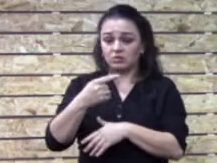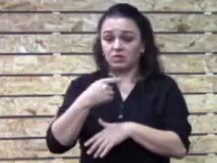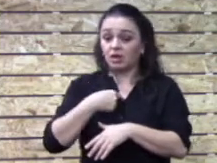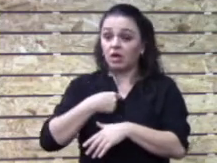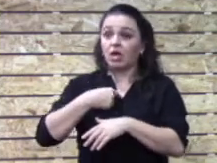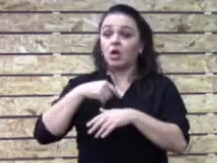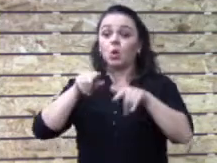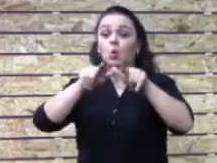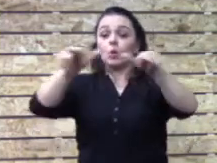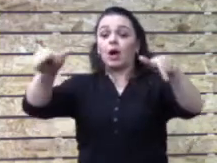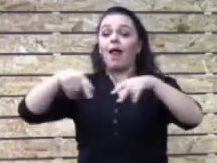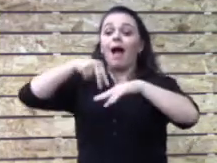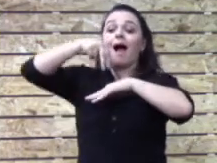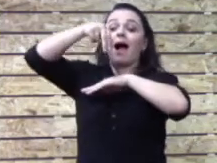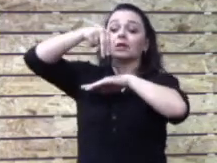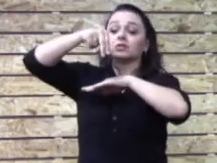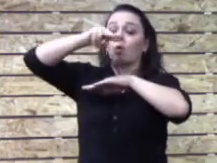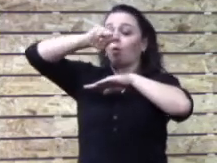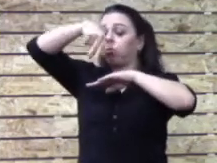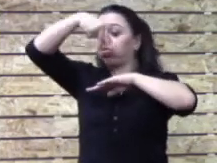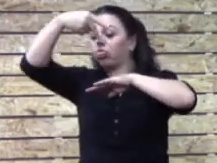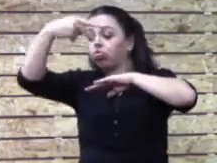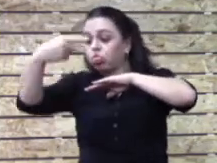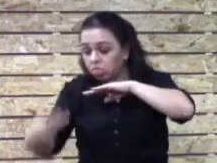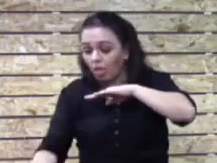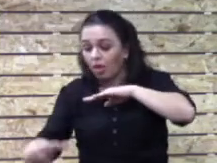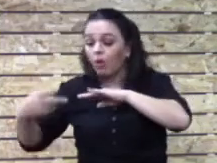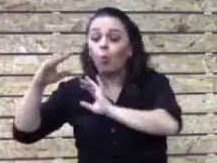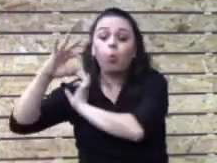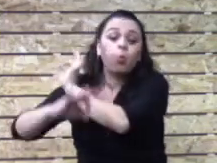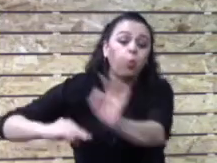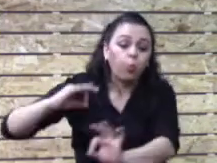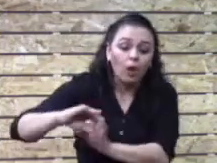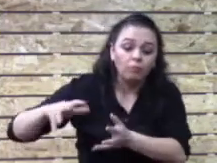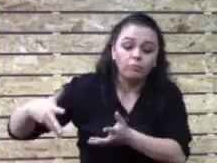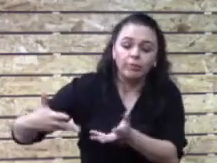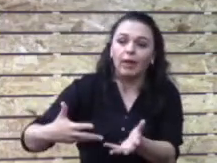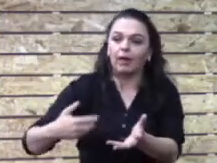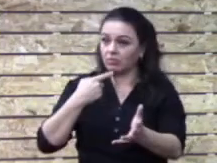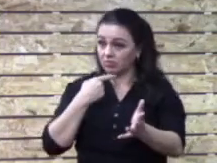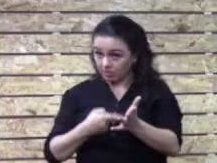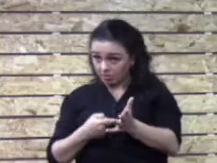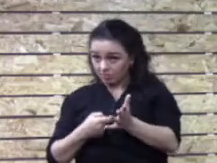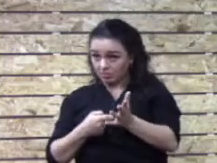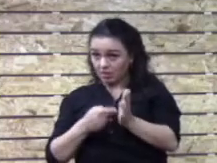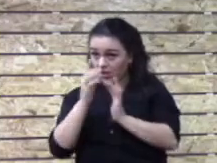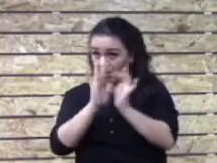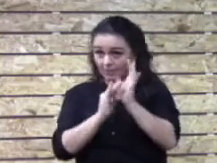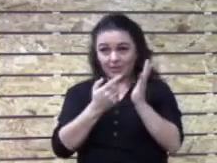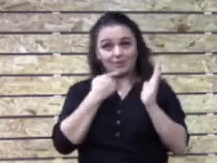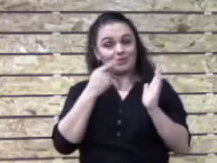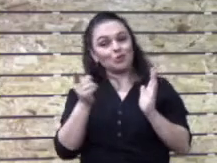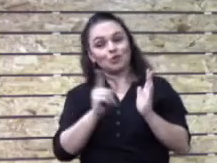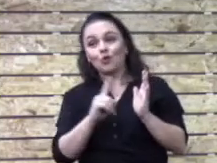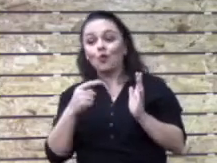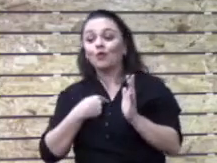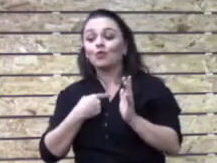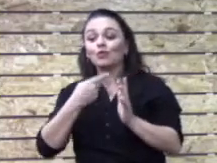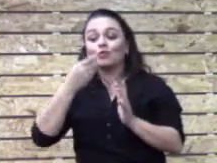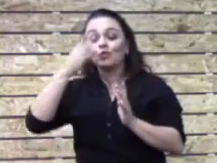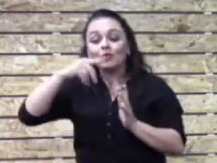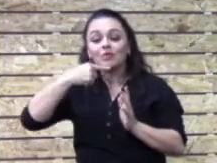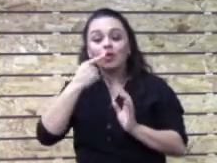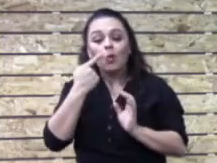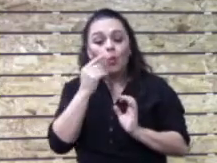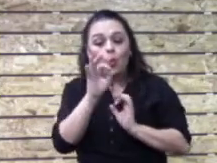lugar apto. El texto promete específicamente protección en el camino. Y usted podrá decirme, no, eso